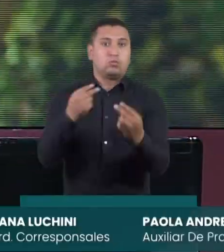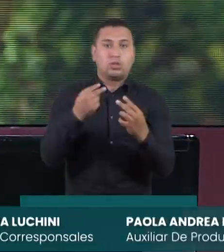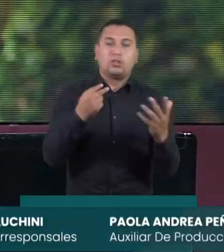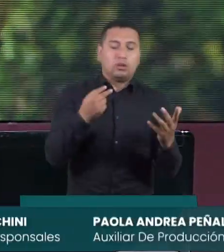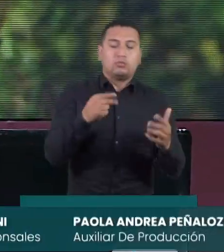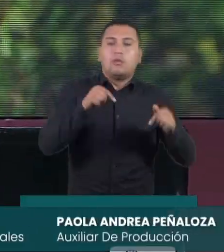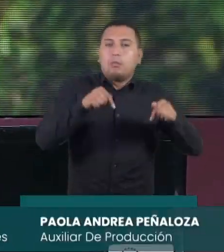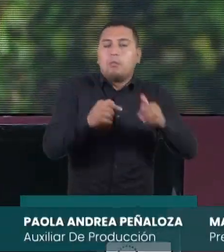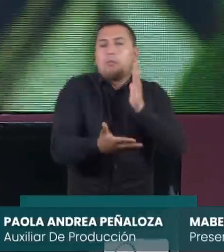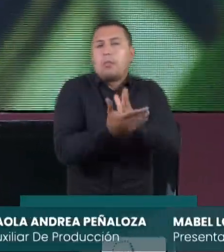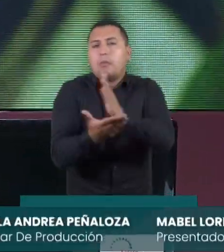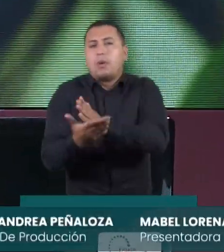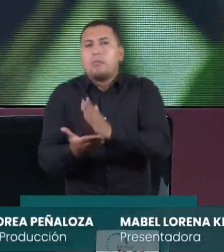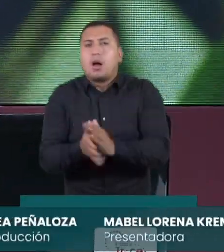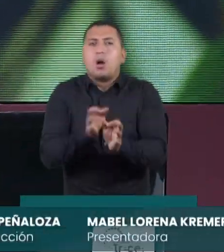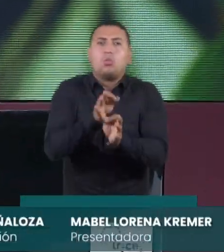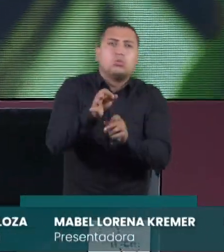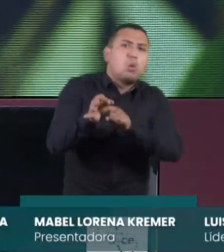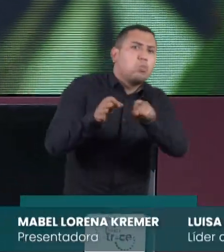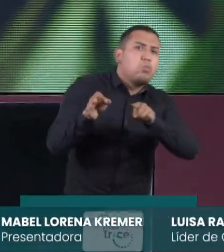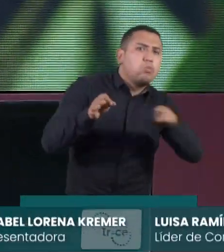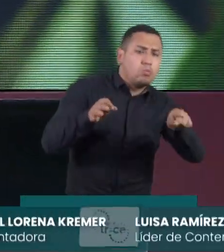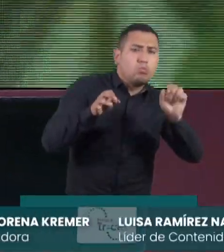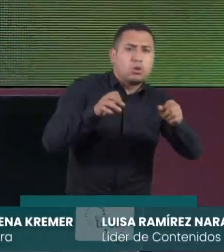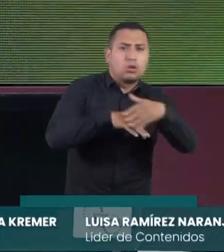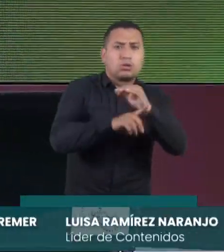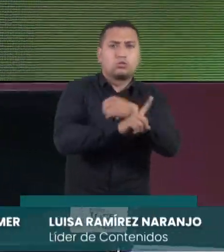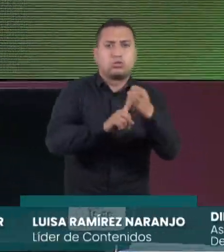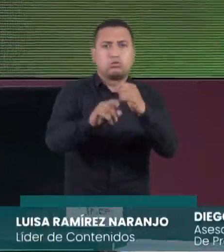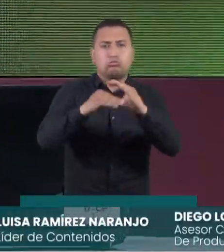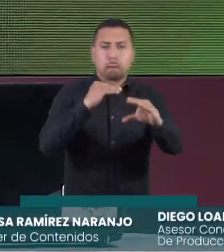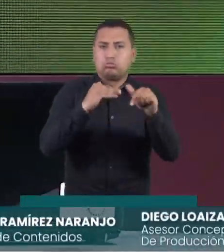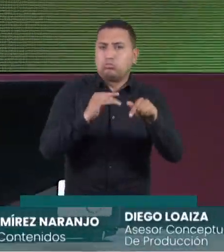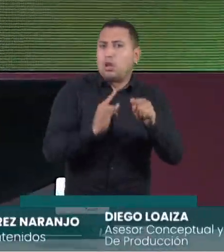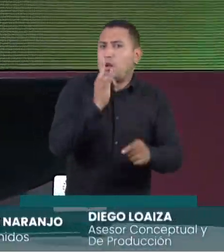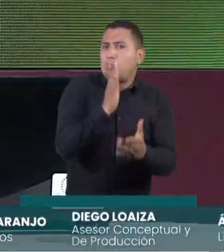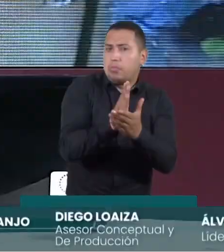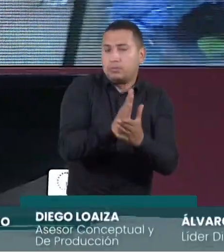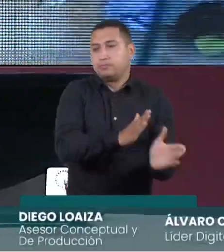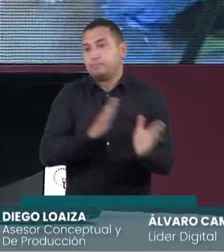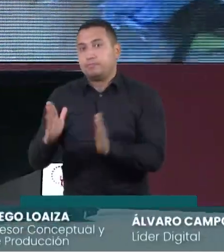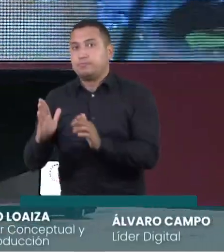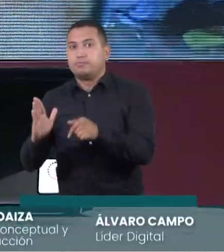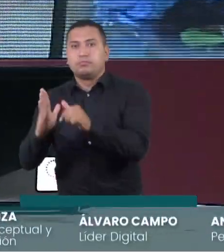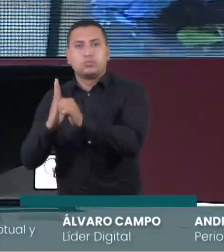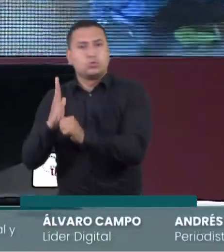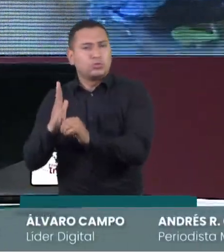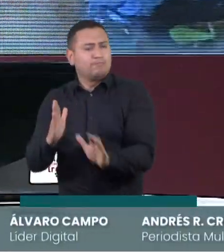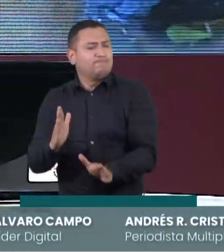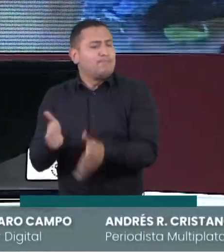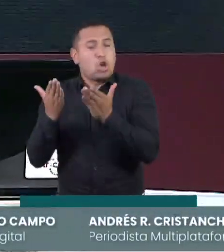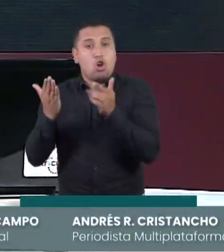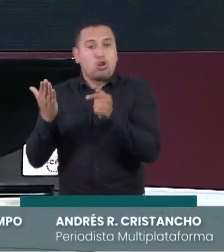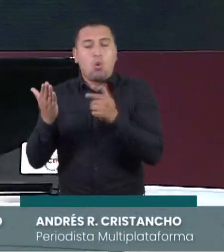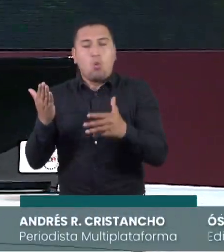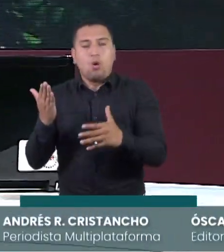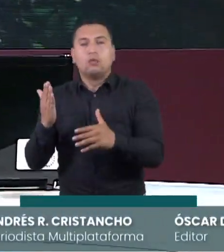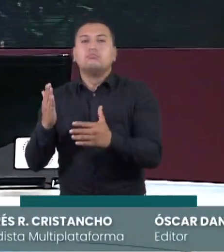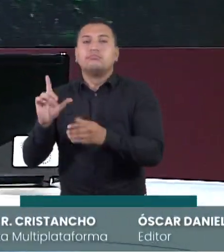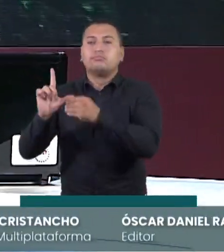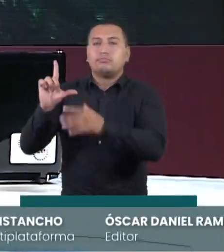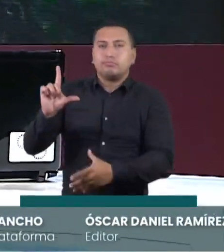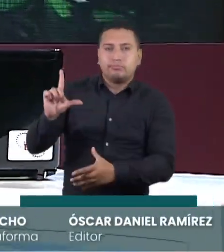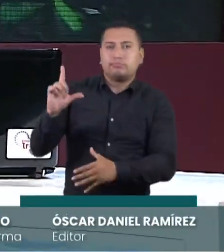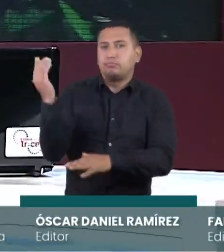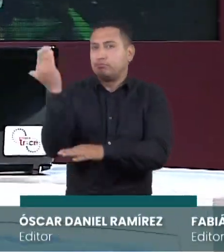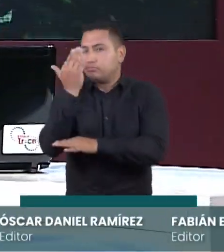pasa en sus municipios a través de las redes sociales del Canal 13. Quédese con la mejor programación, disfrute de series, música, cine, documentales